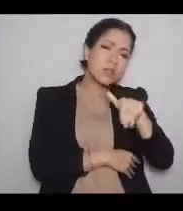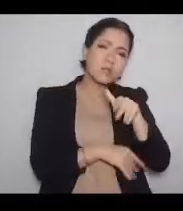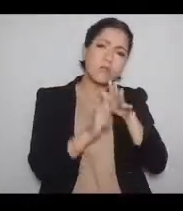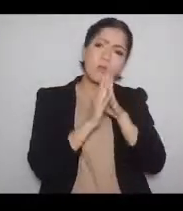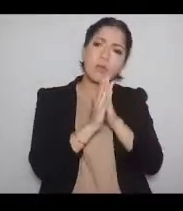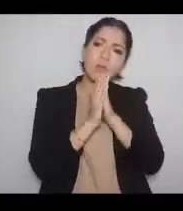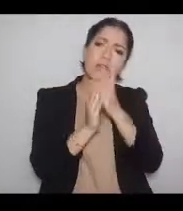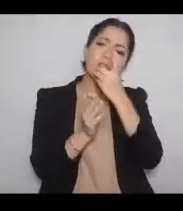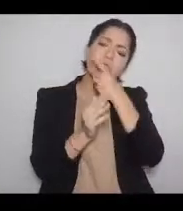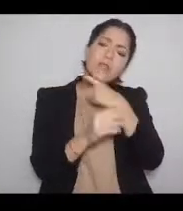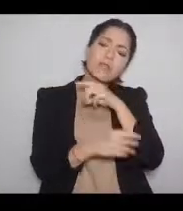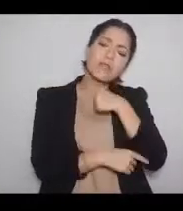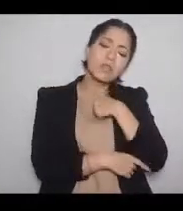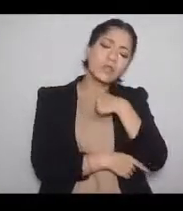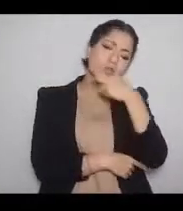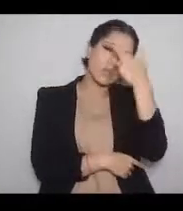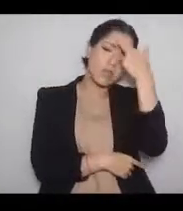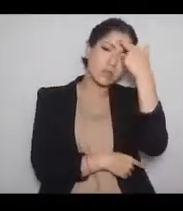Continuaré tu trabajo.